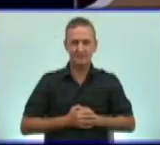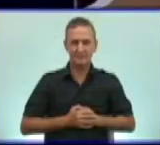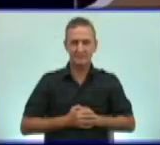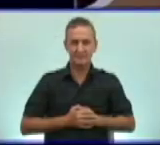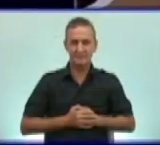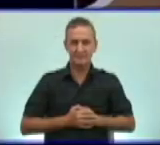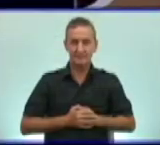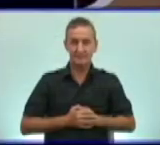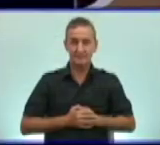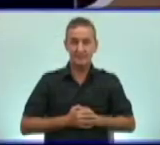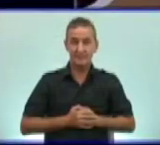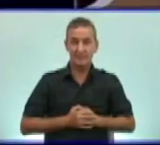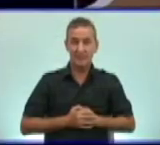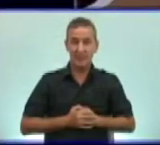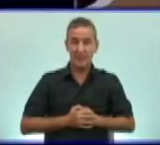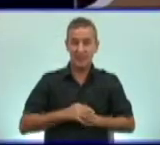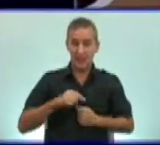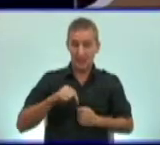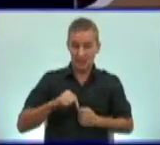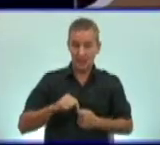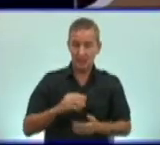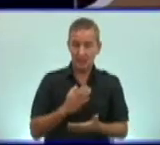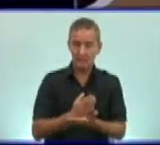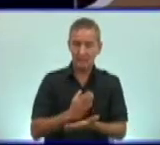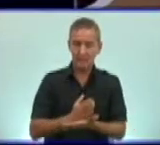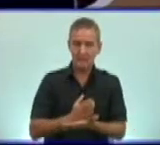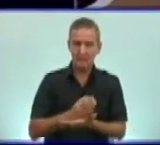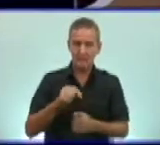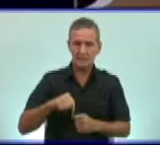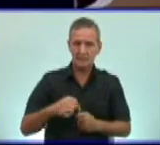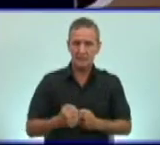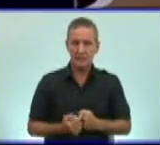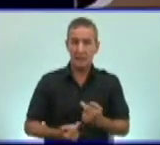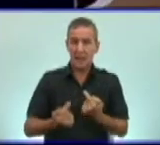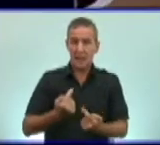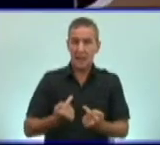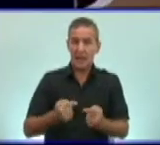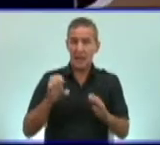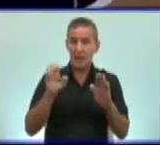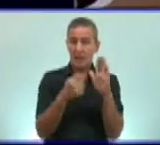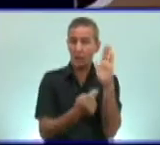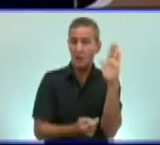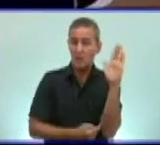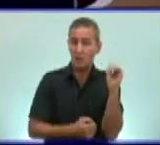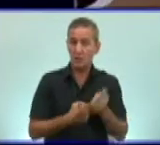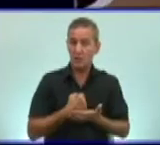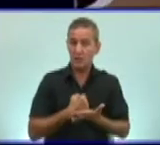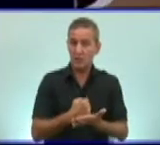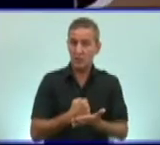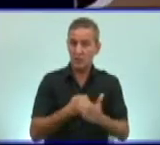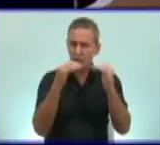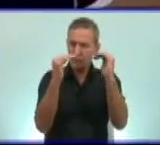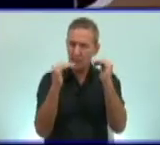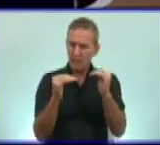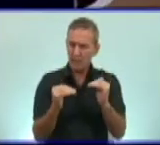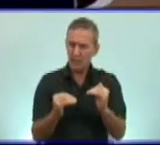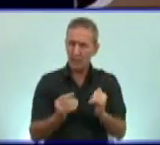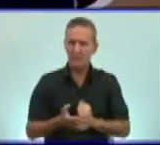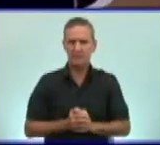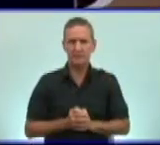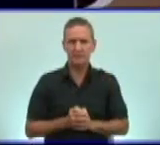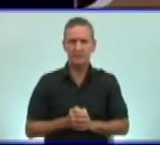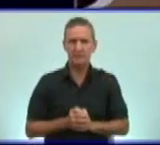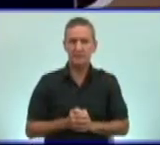Pues bien, vamos a entonces en la clase de hoy a ver algunos elementos que nos van a permitir clasificar a